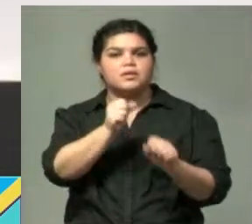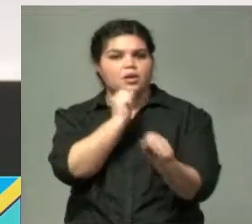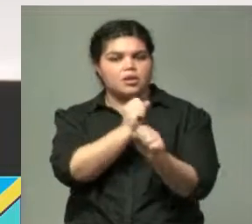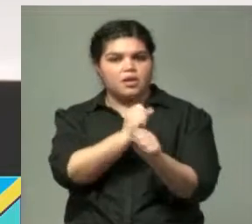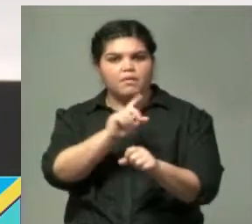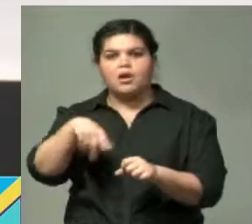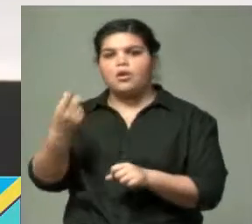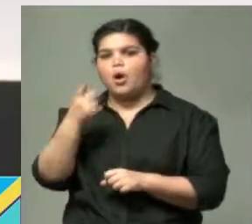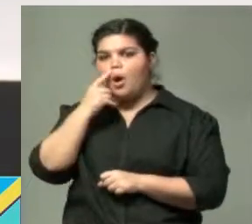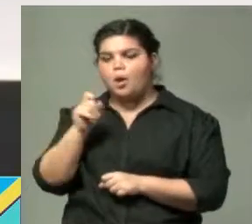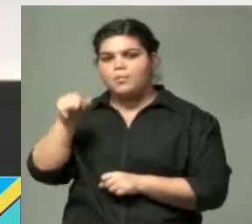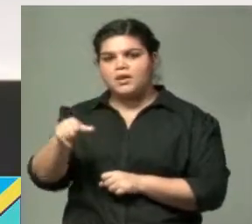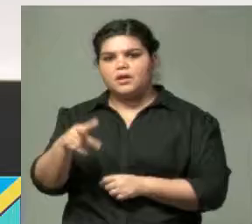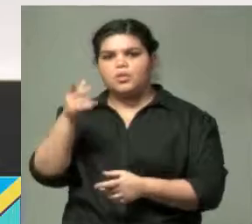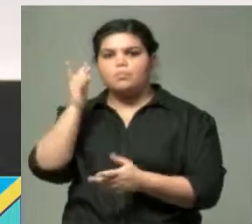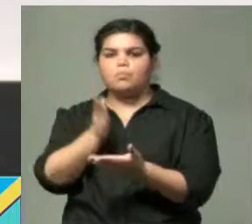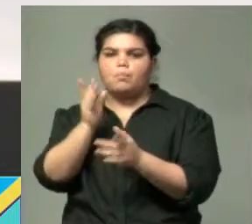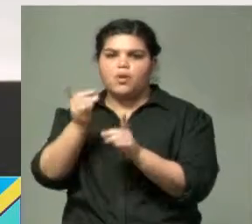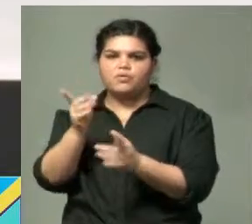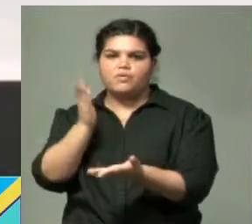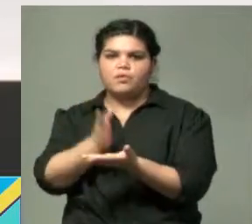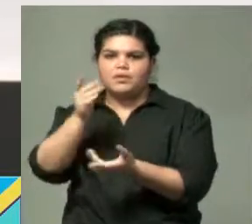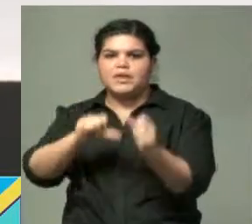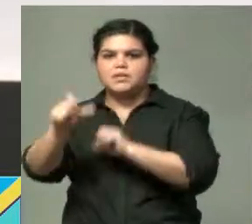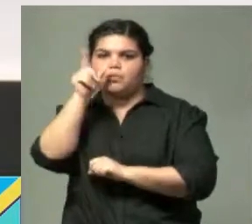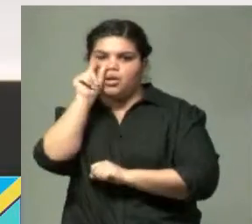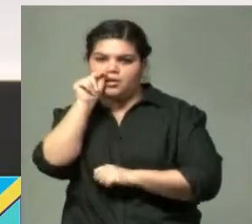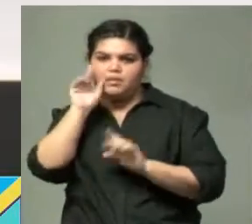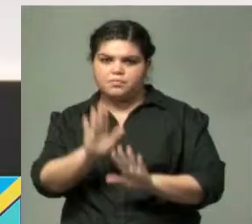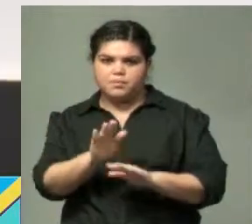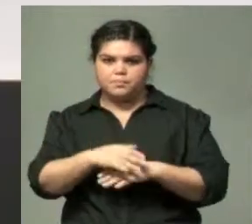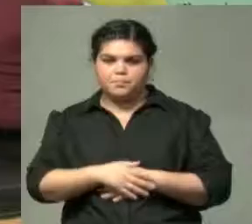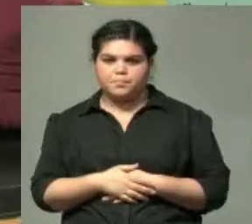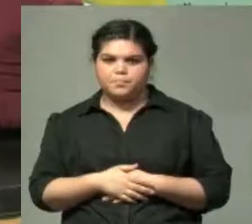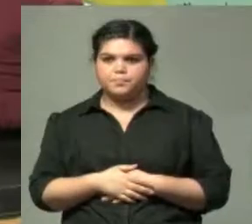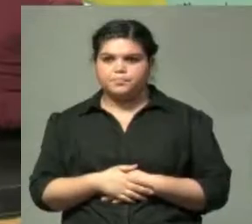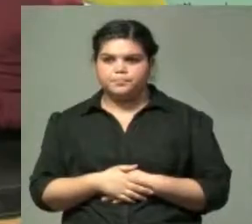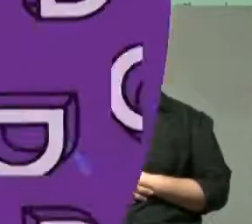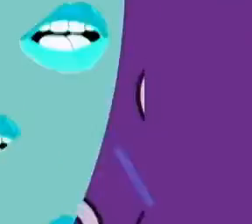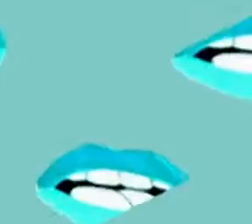Mendoza, y con Roberto Reutemann, docente de la Facultad de Ciencias Políticas y Sociales. Ya venimos.